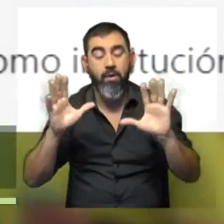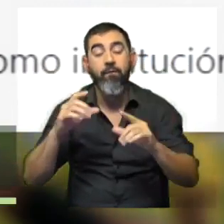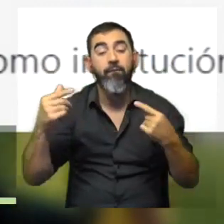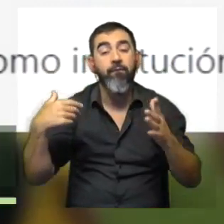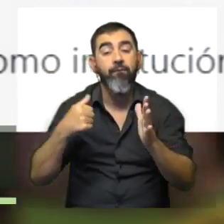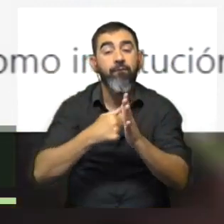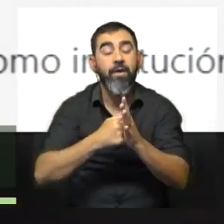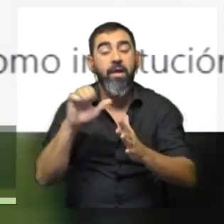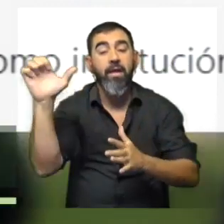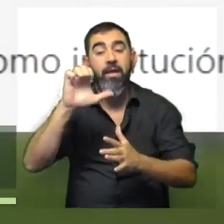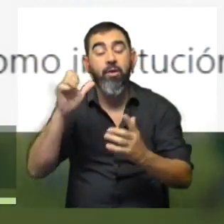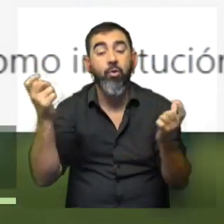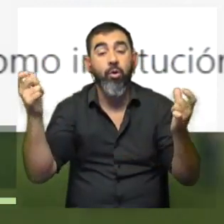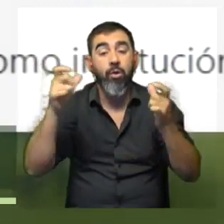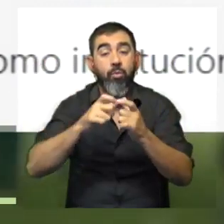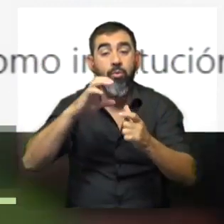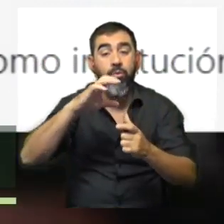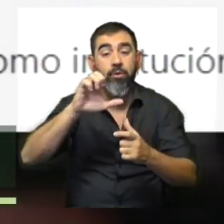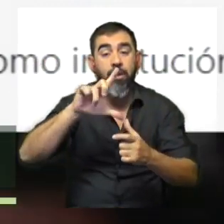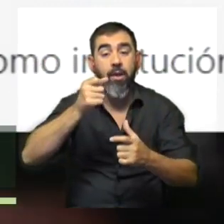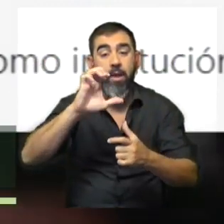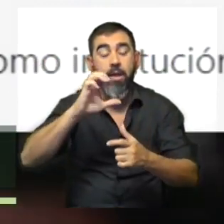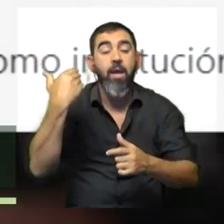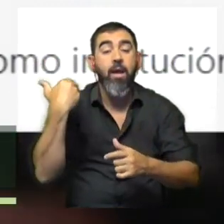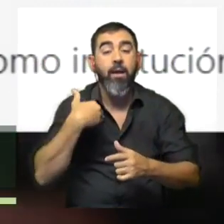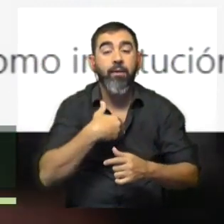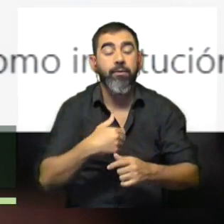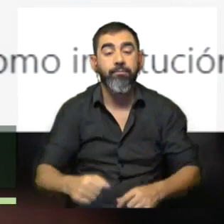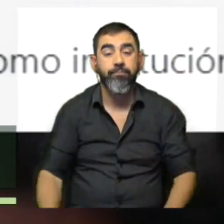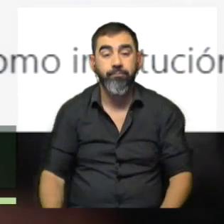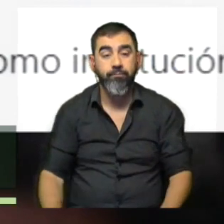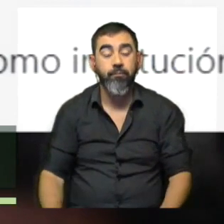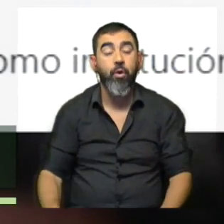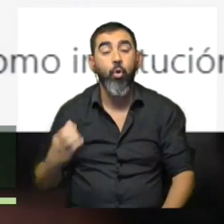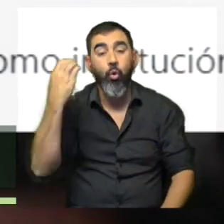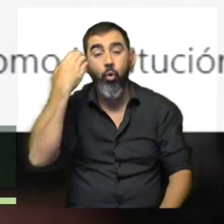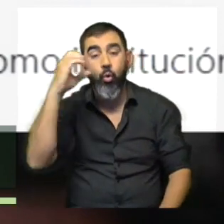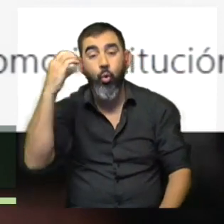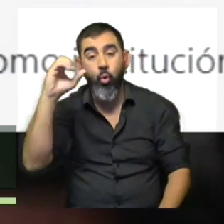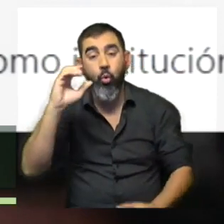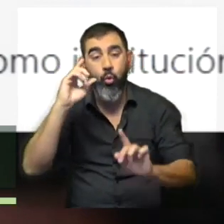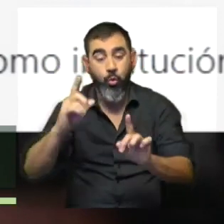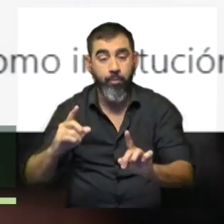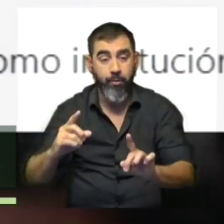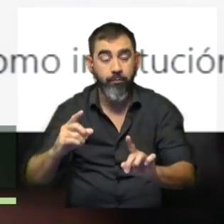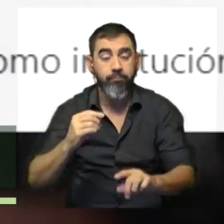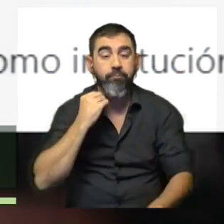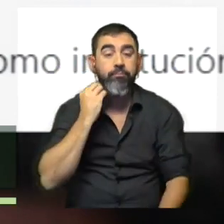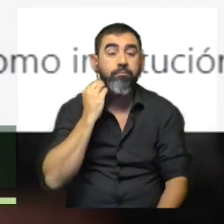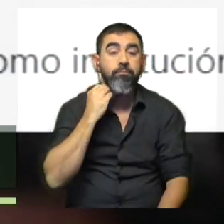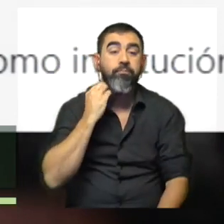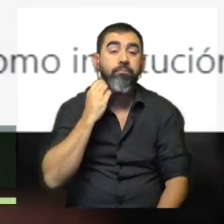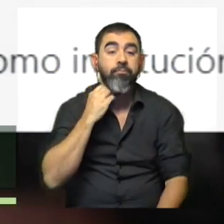recordamos va a estar prevista una reunión de la celac en Argentina bueno de Argentina a Colombia Gustavo Petro allí lo ven desde Colombia dijo